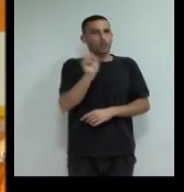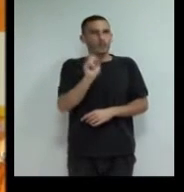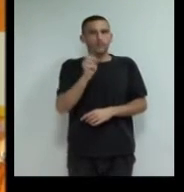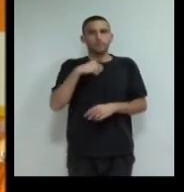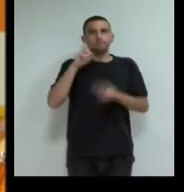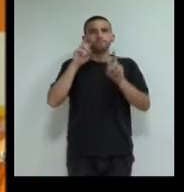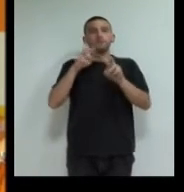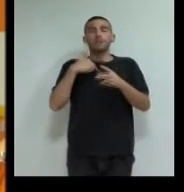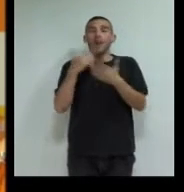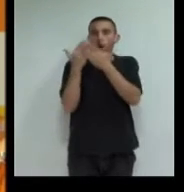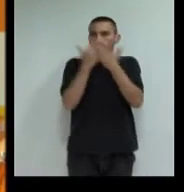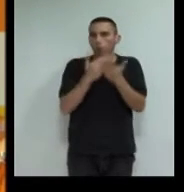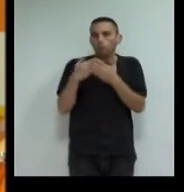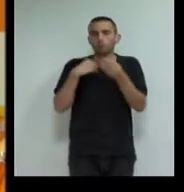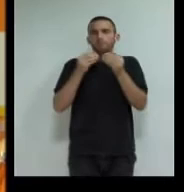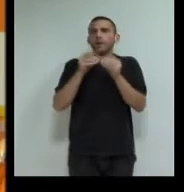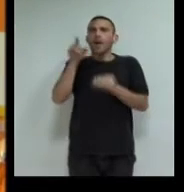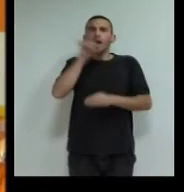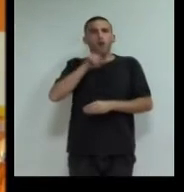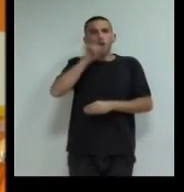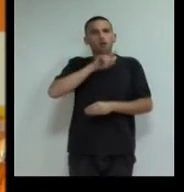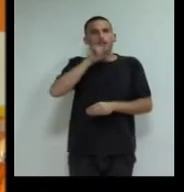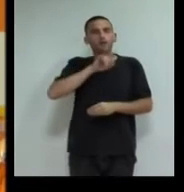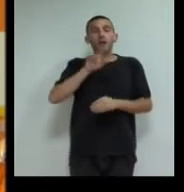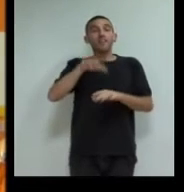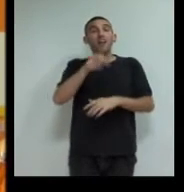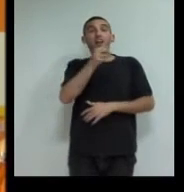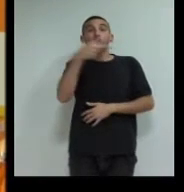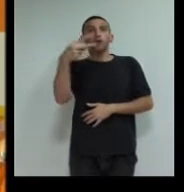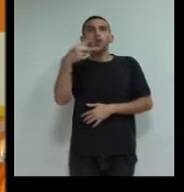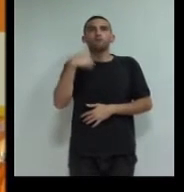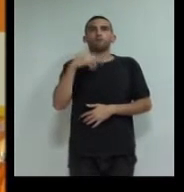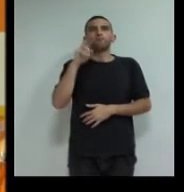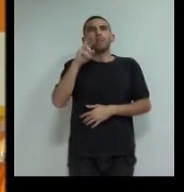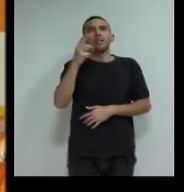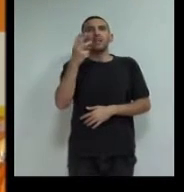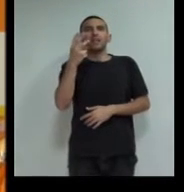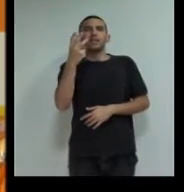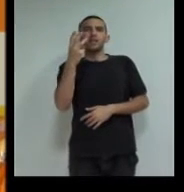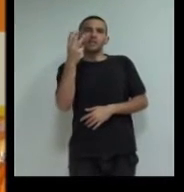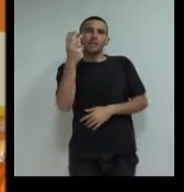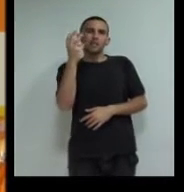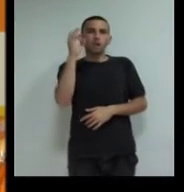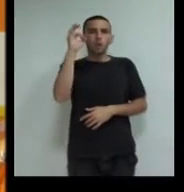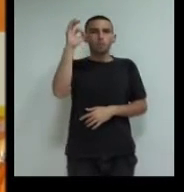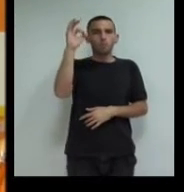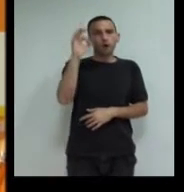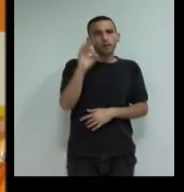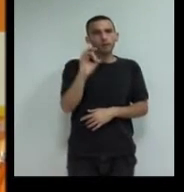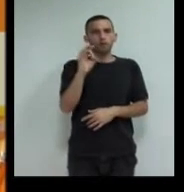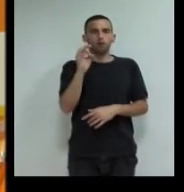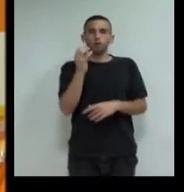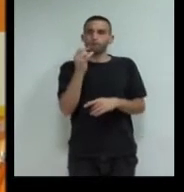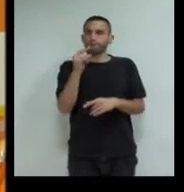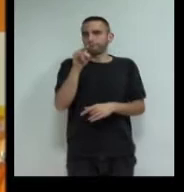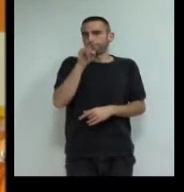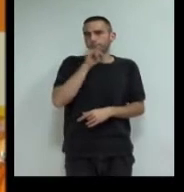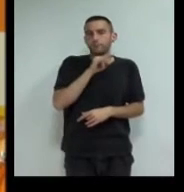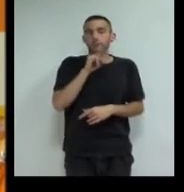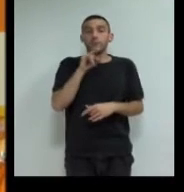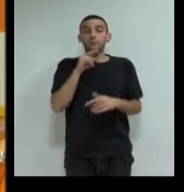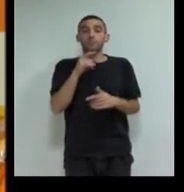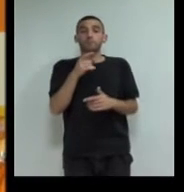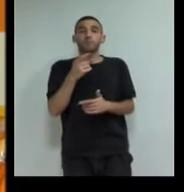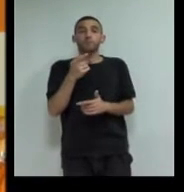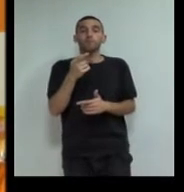en función de estos errores en la EPG, y el resultado es aproximadamente de más o menos 3% de desviación. Y SABAT da una fiabilidad